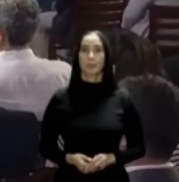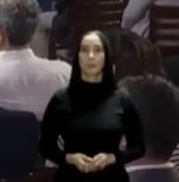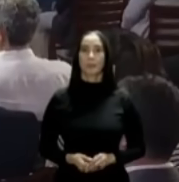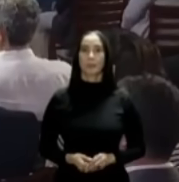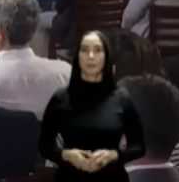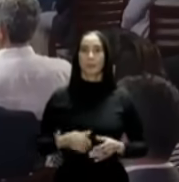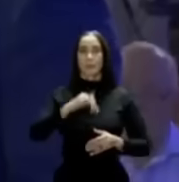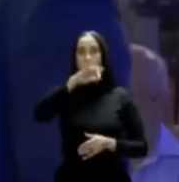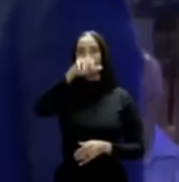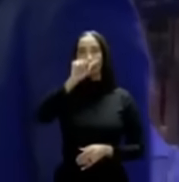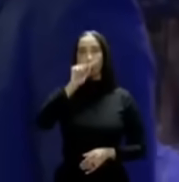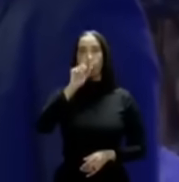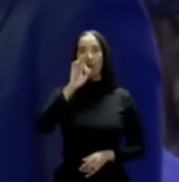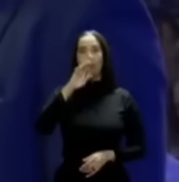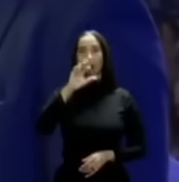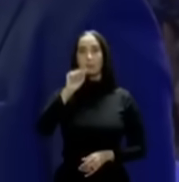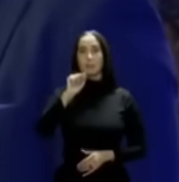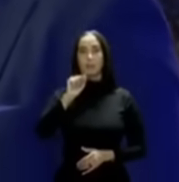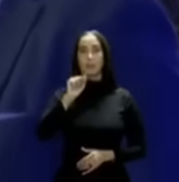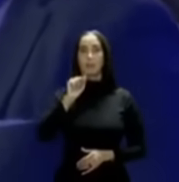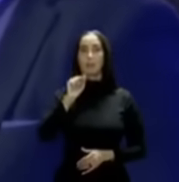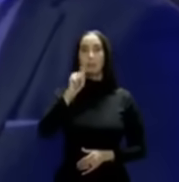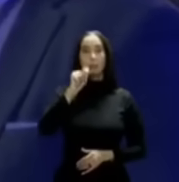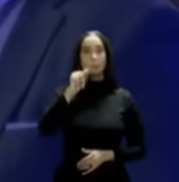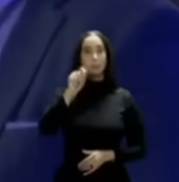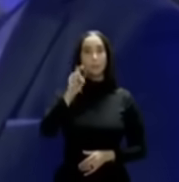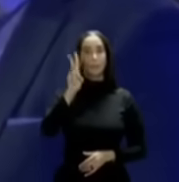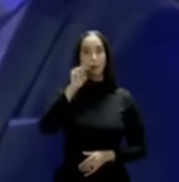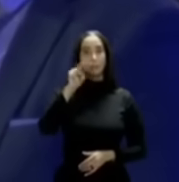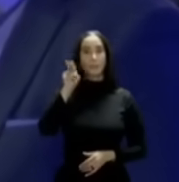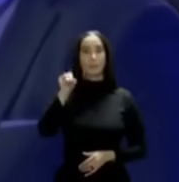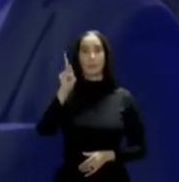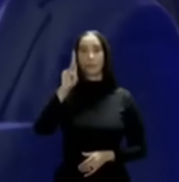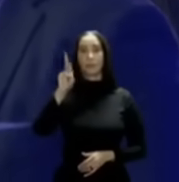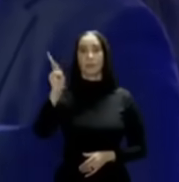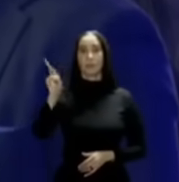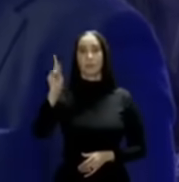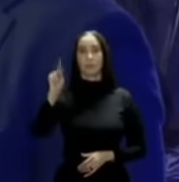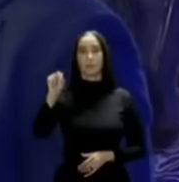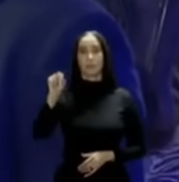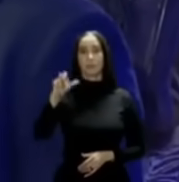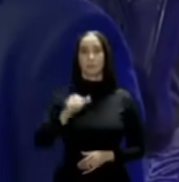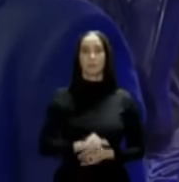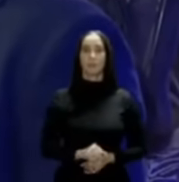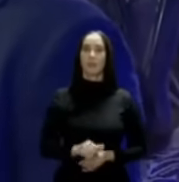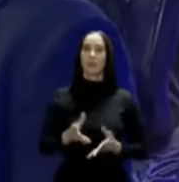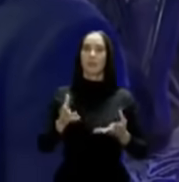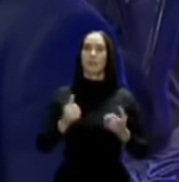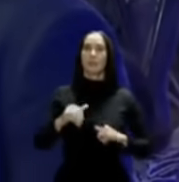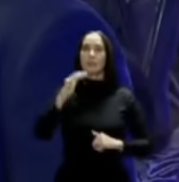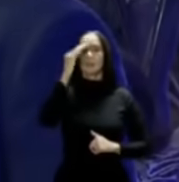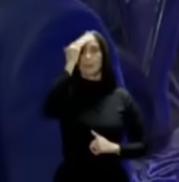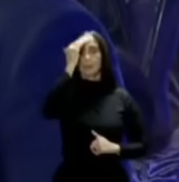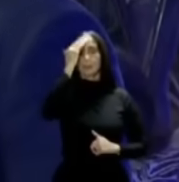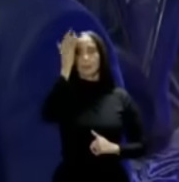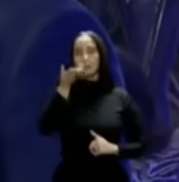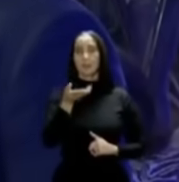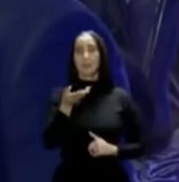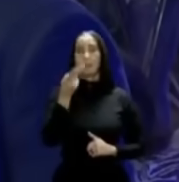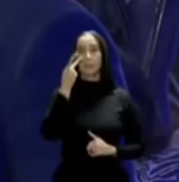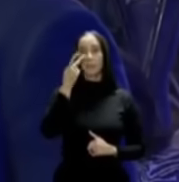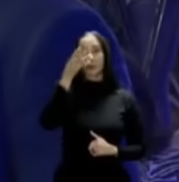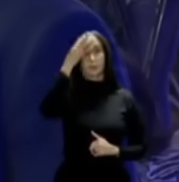Presidente, Juan Francisco Mora Herrera, del canal 27 RNN. Presidente, nos gustaría saber si, tomando en cuenta las